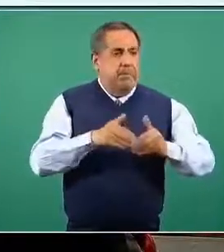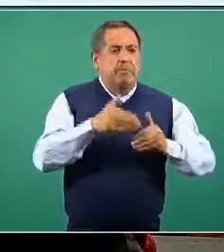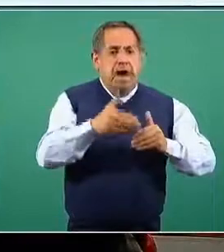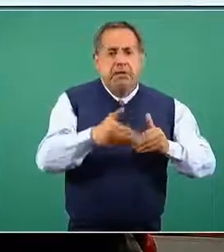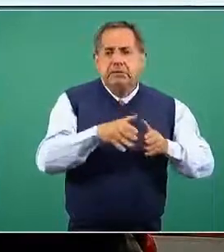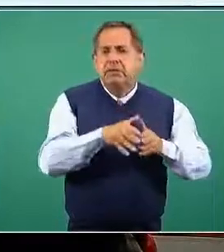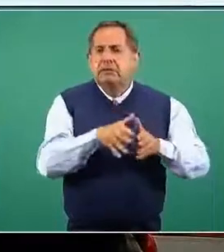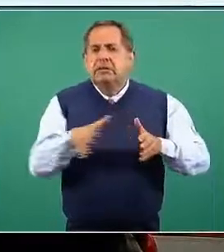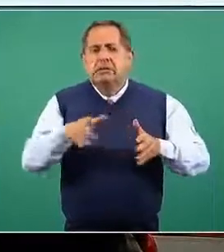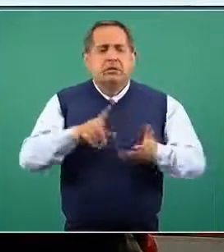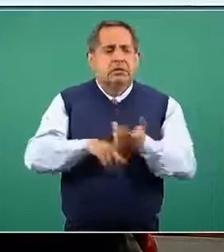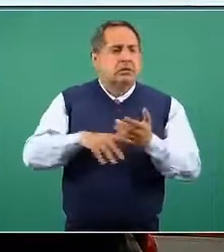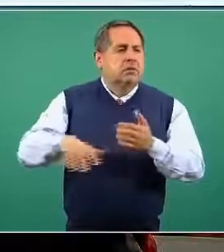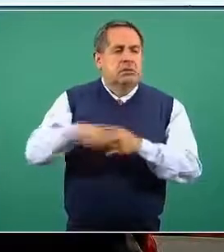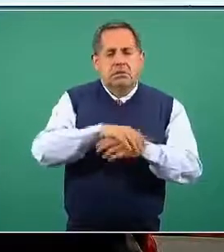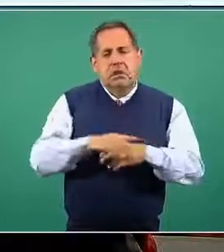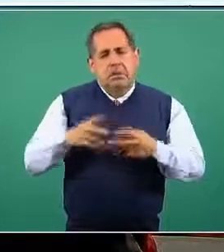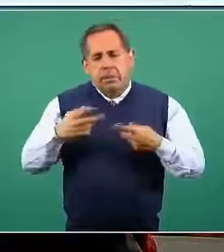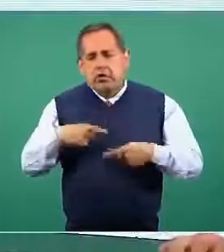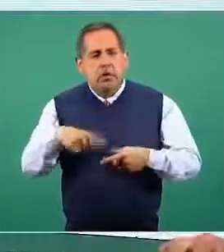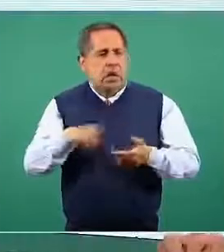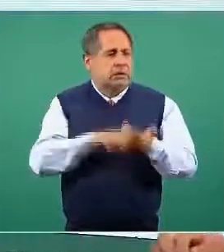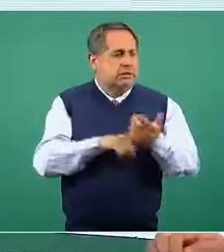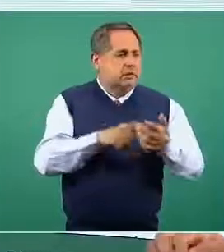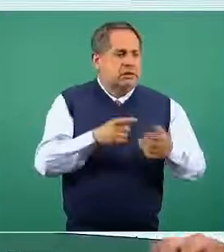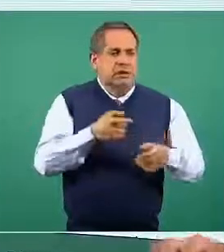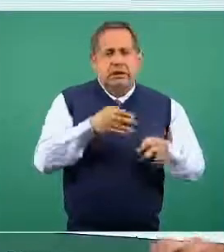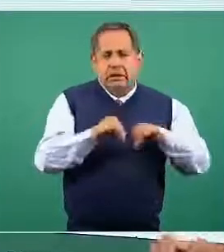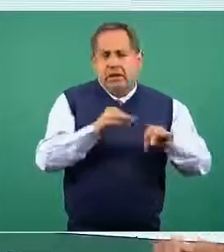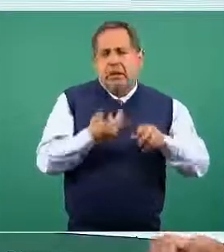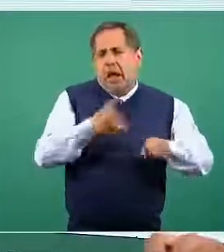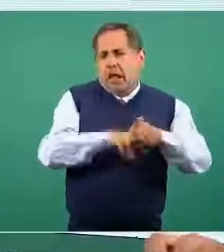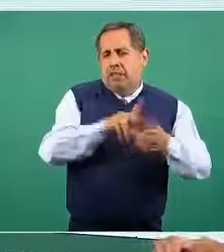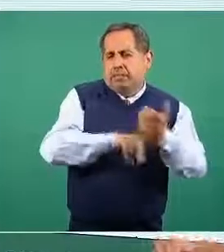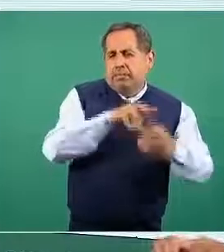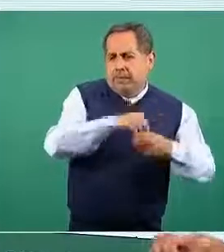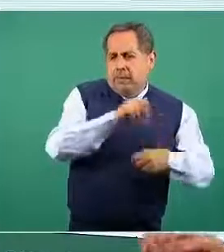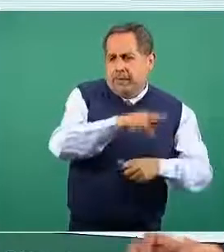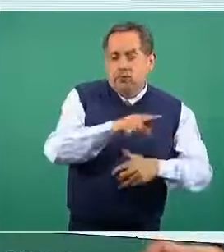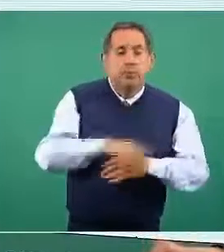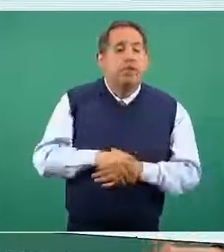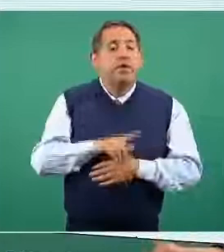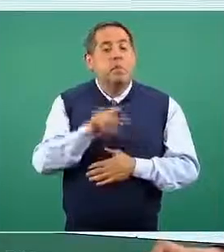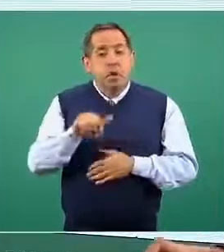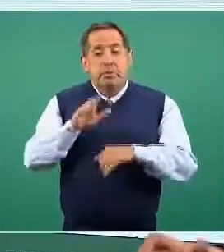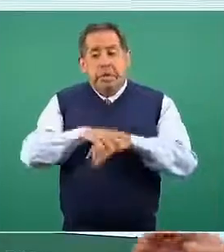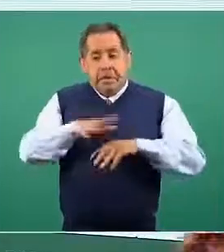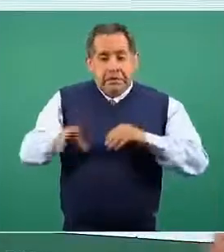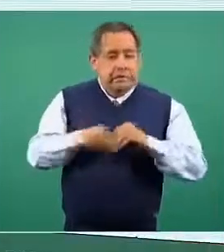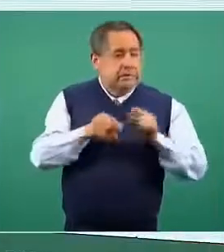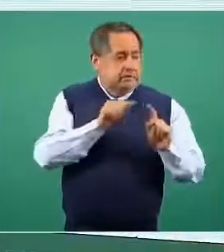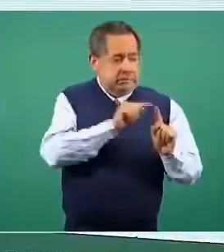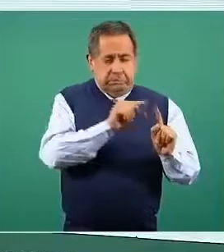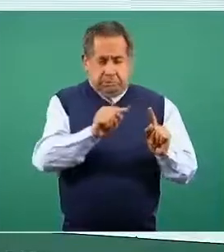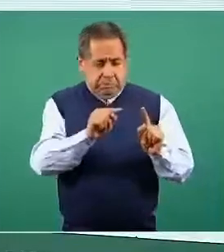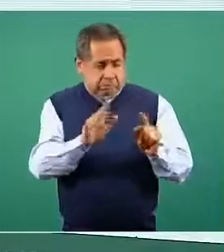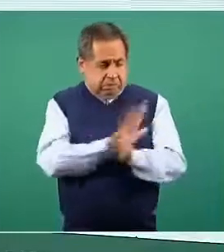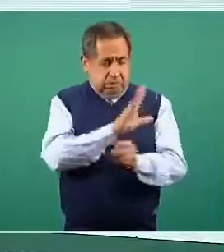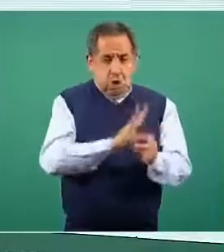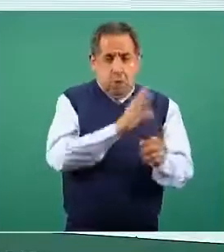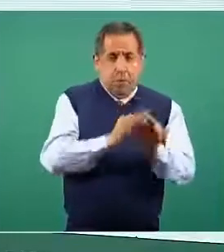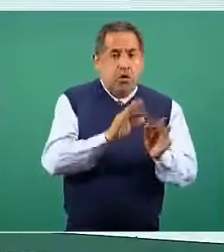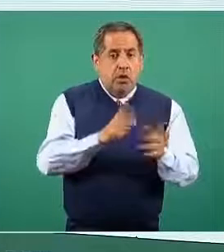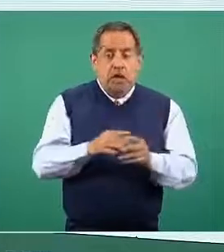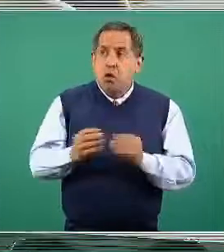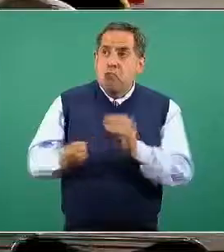dentro de la etapa 1, personal de salud de primera línea. Después hemos completado vacunación en algunas unidades en espera de que